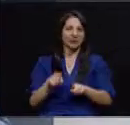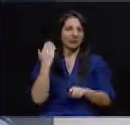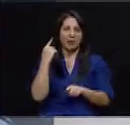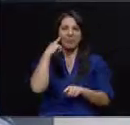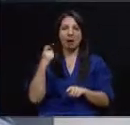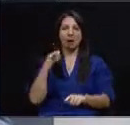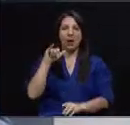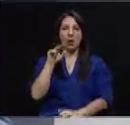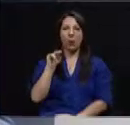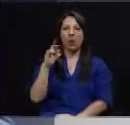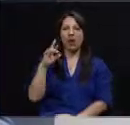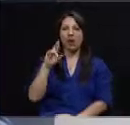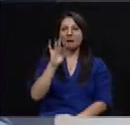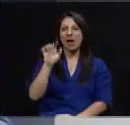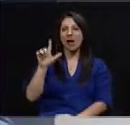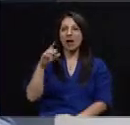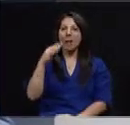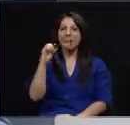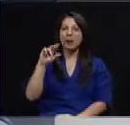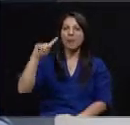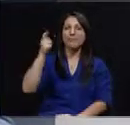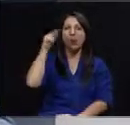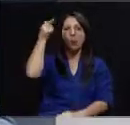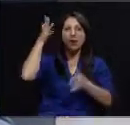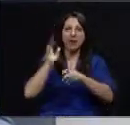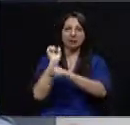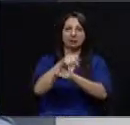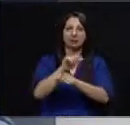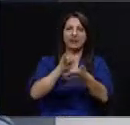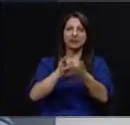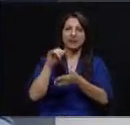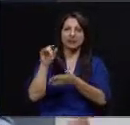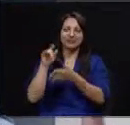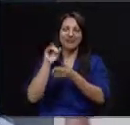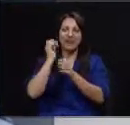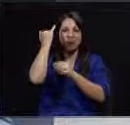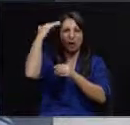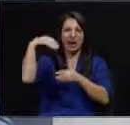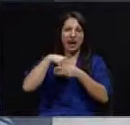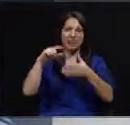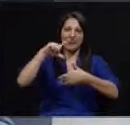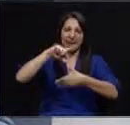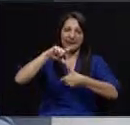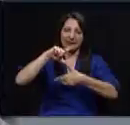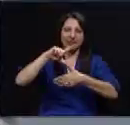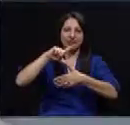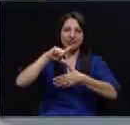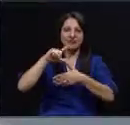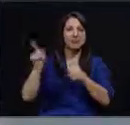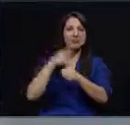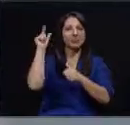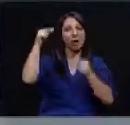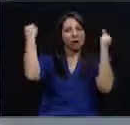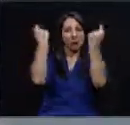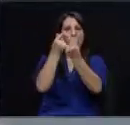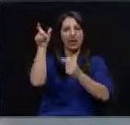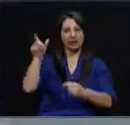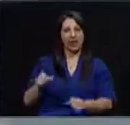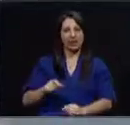ocurrió porque Juan Rafael Mora fue el primer gobernante que venció al Destino Manifiesto en América Latina. Y esa es la principal gloria